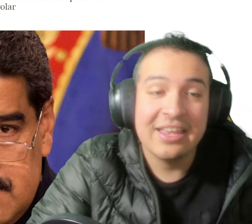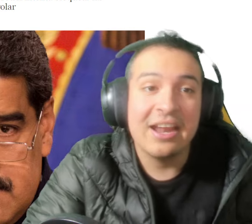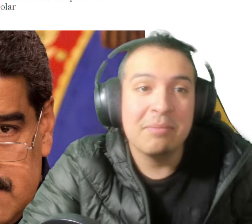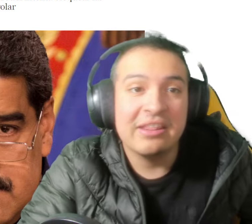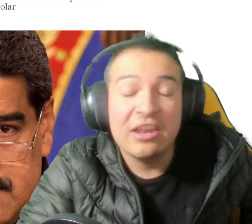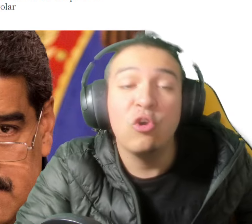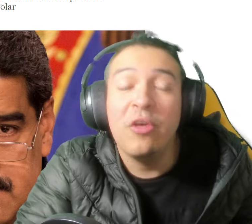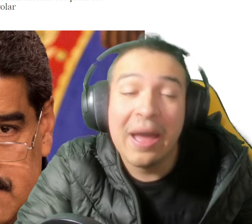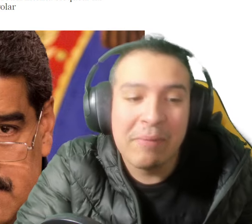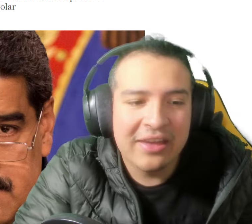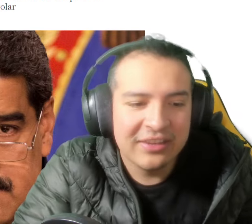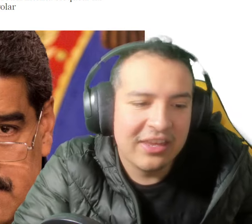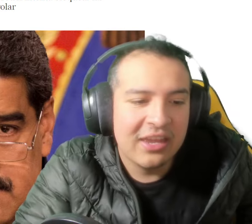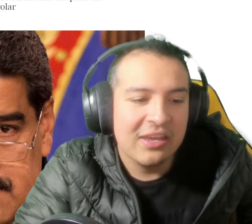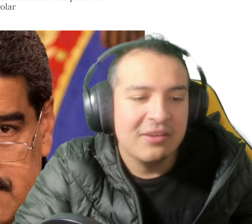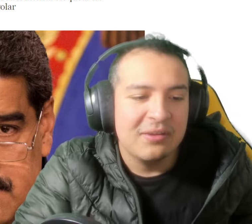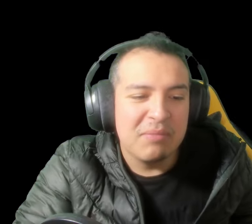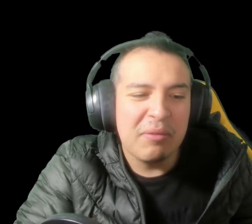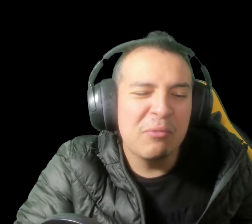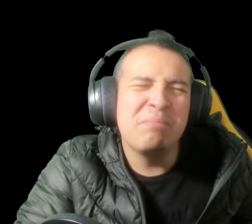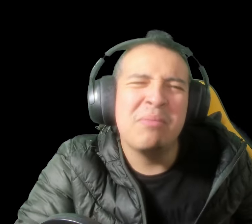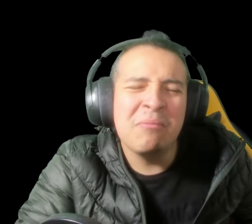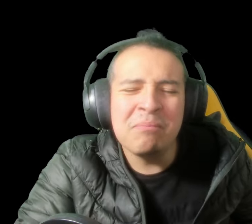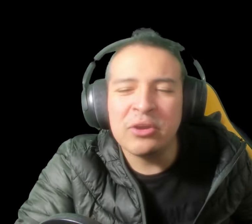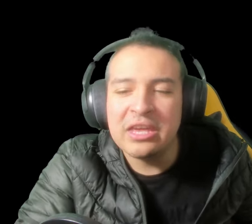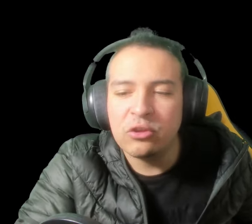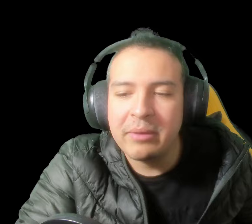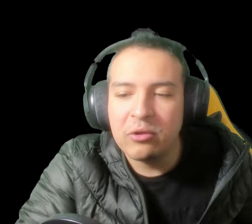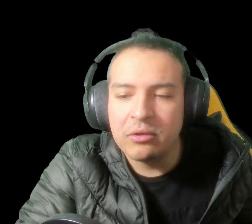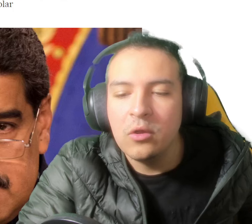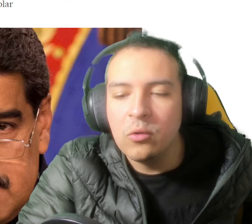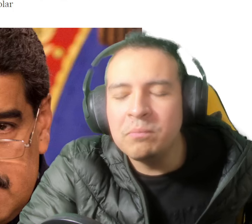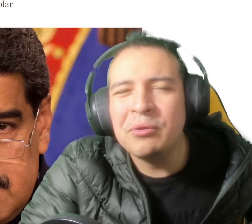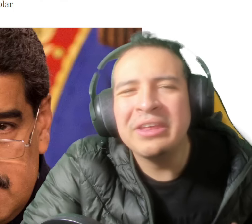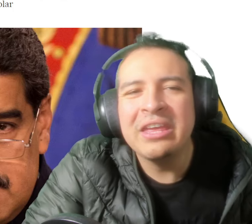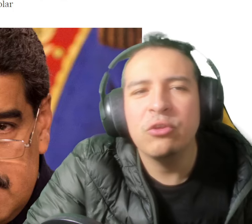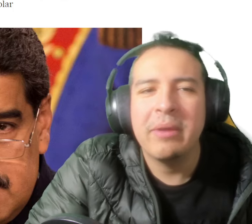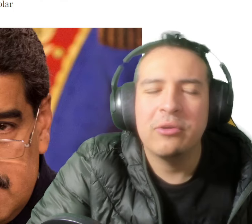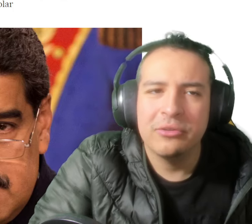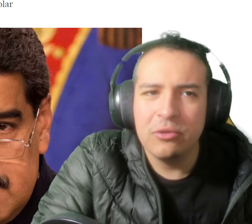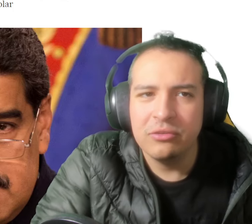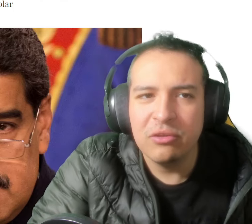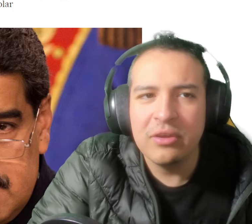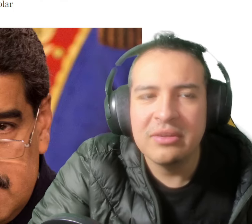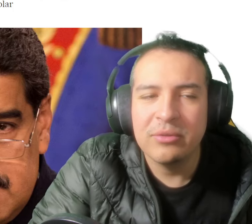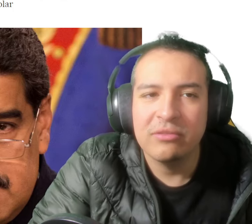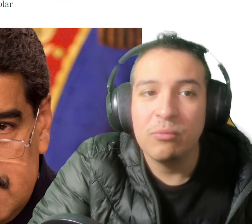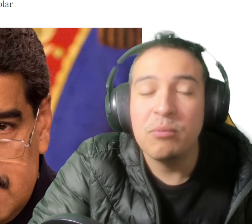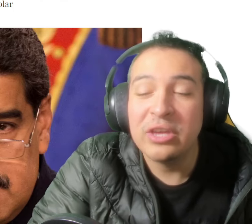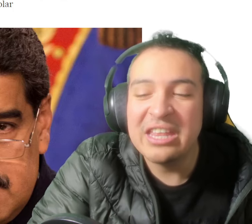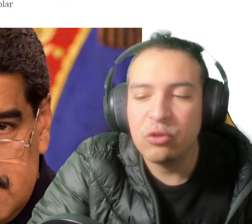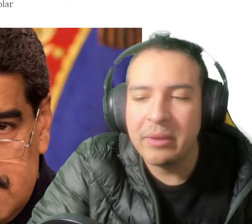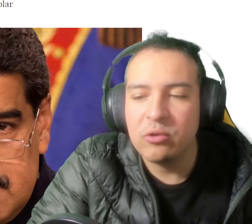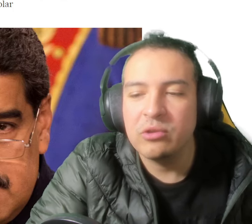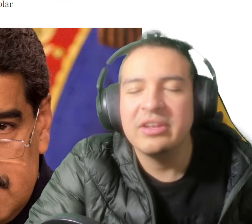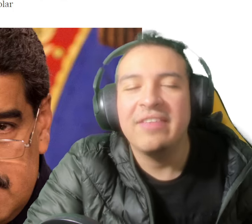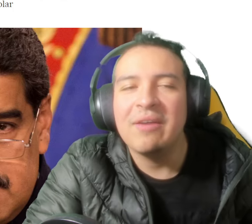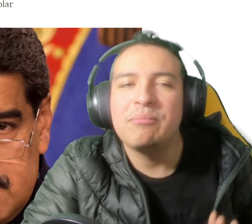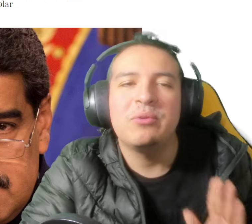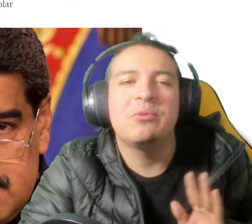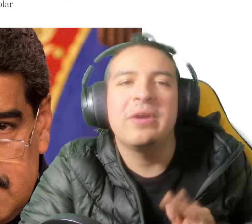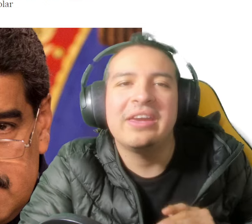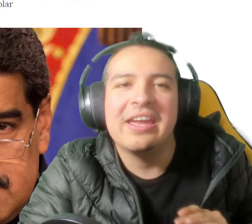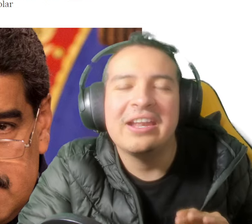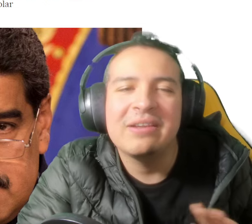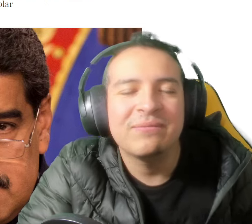gente literalmente no da más y quiere vivir un poquito mejor un poquito mejor solo solo decimos eso un poquito mejor o sea